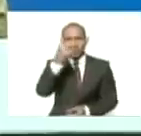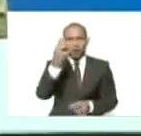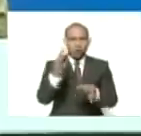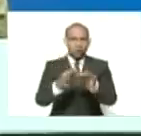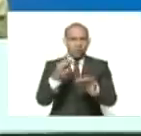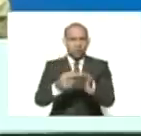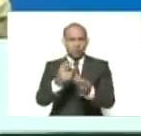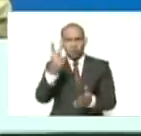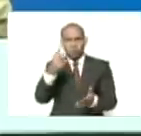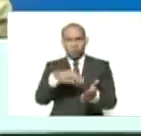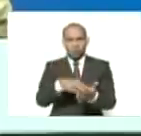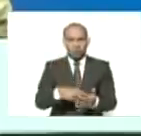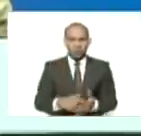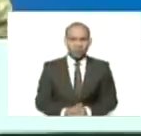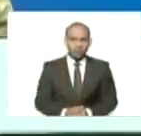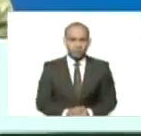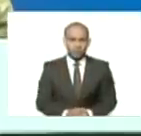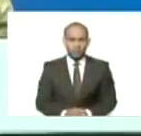septiembre del 2000.